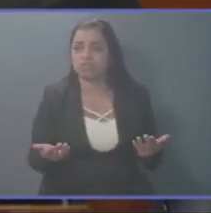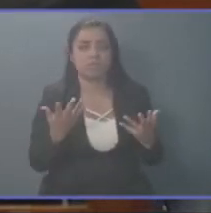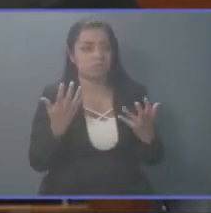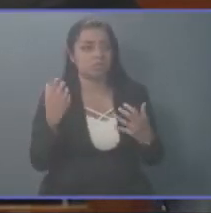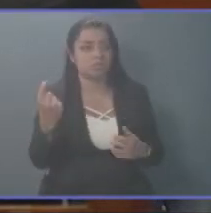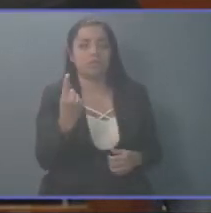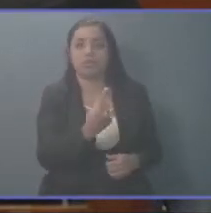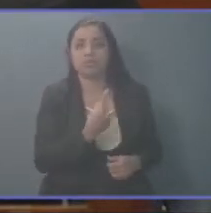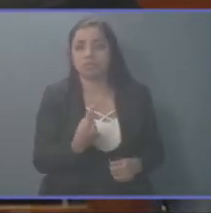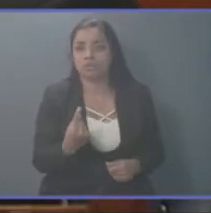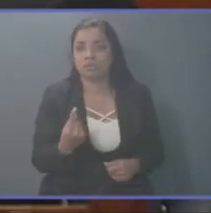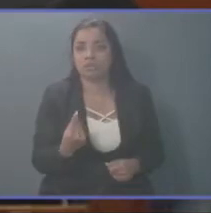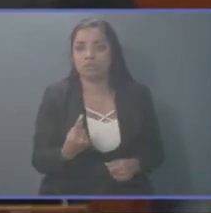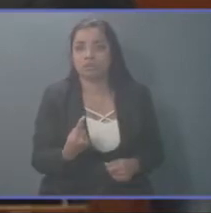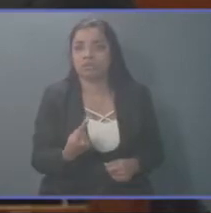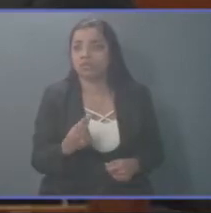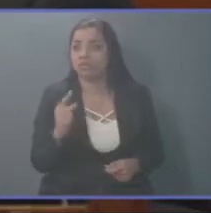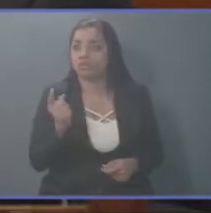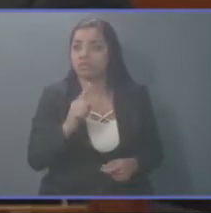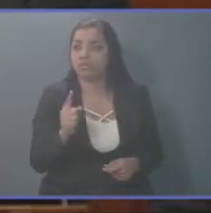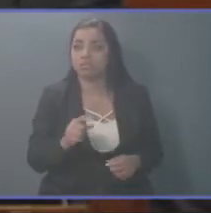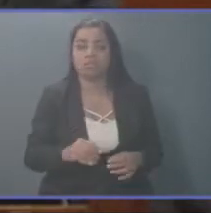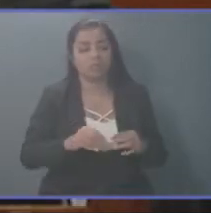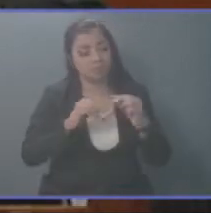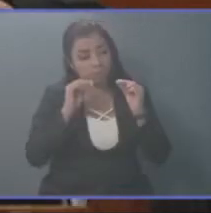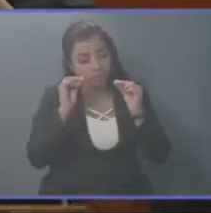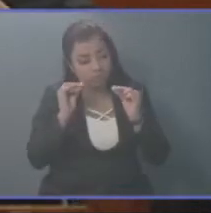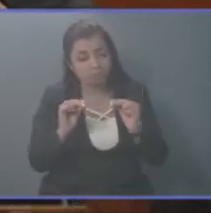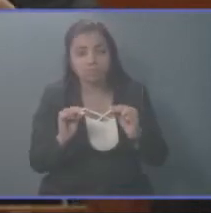muchas personas y